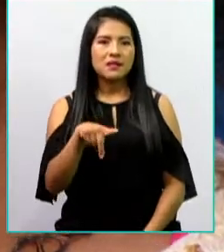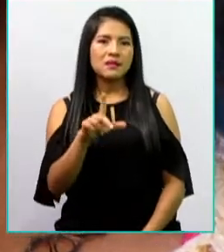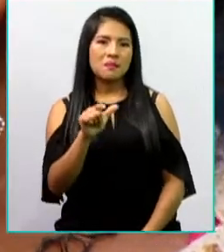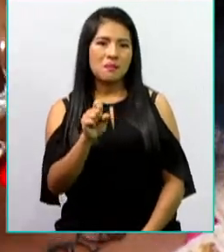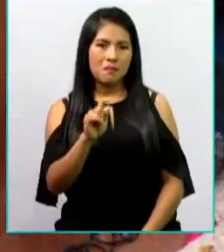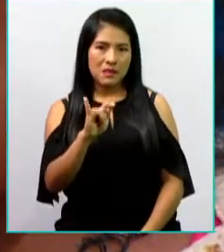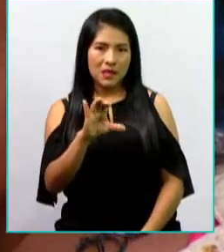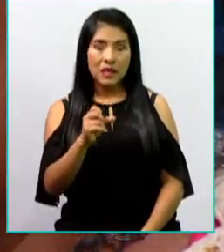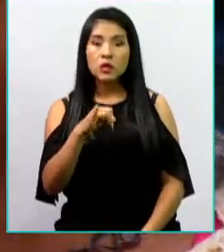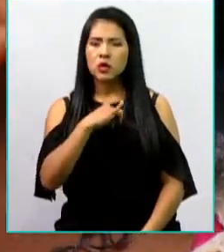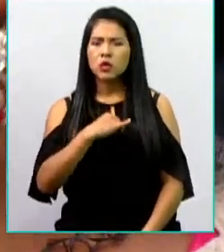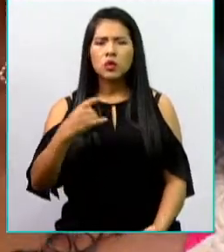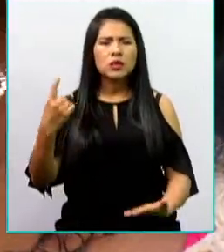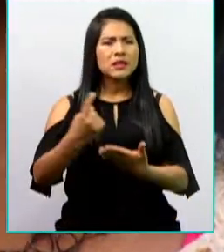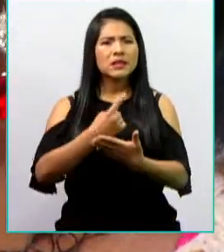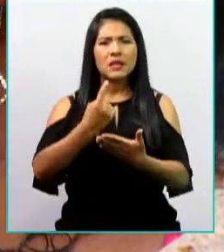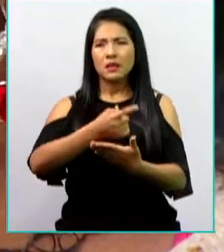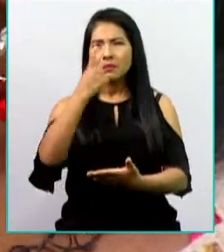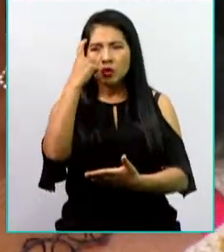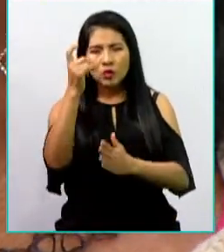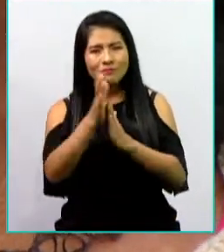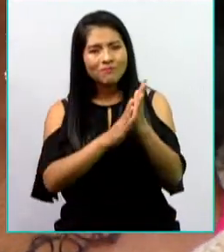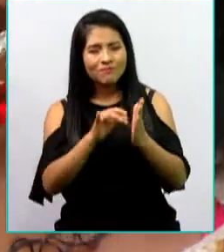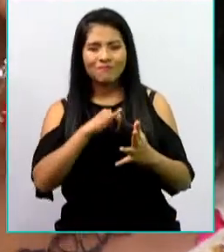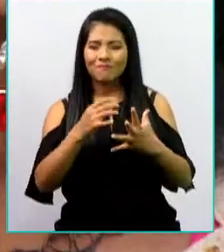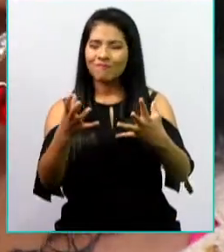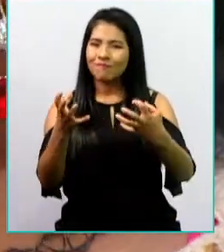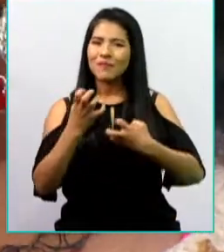mí, ¿no? Yo sí o sí quería estudiar.